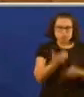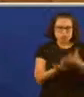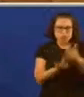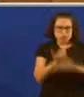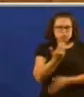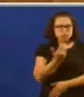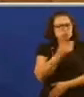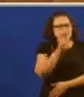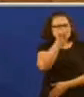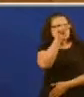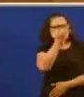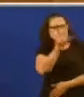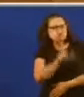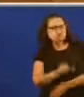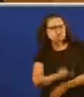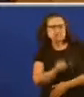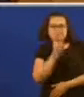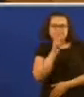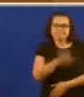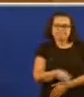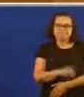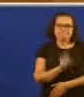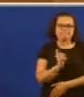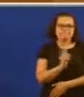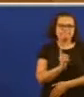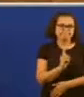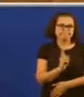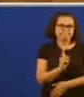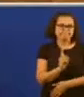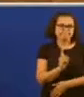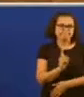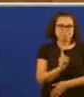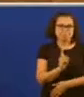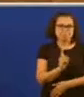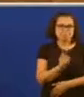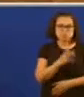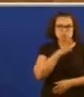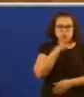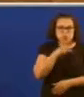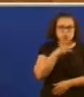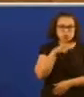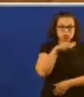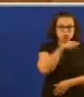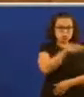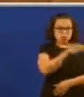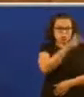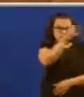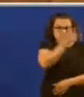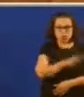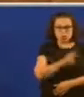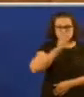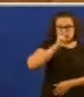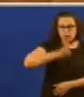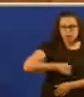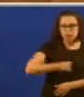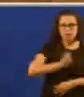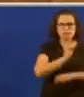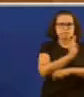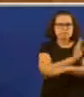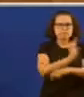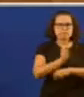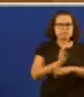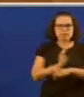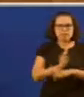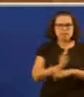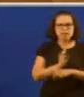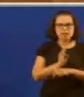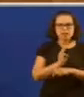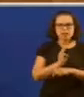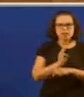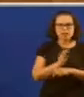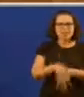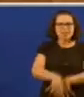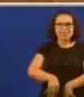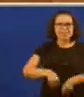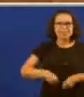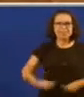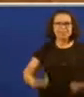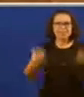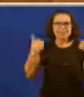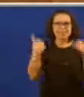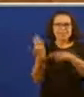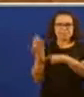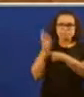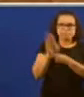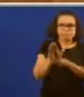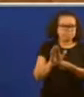aquí, pois nesta mañán, e o certo é que nin vostede, nin o Partido Popular, representan a moderación e a concordia.